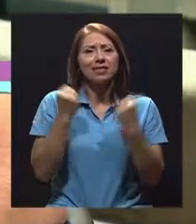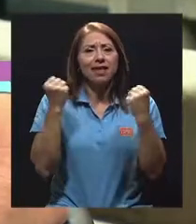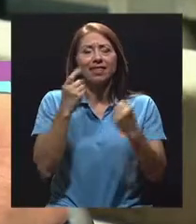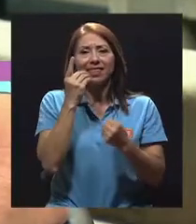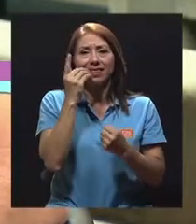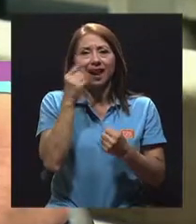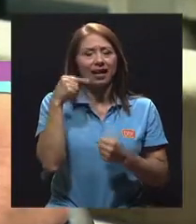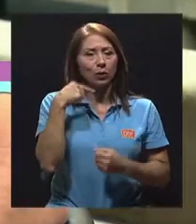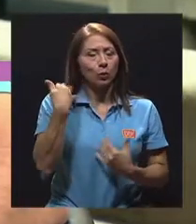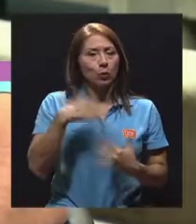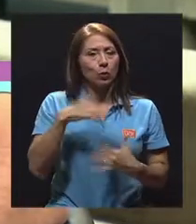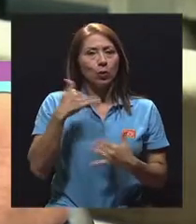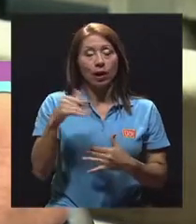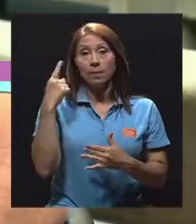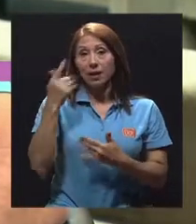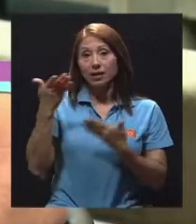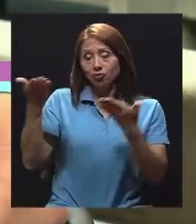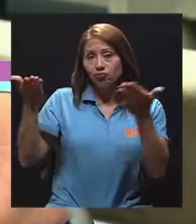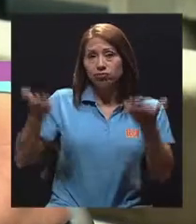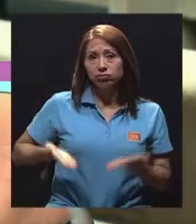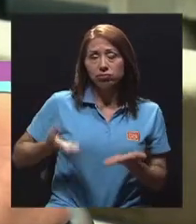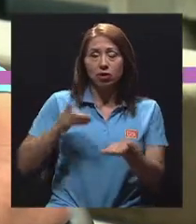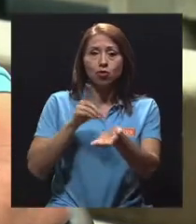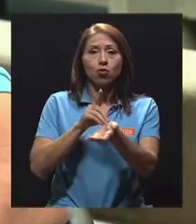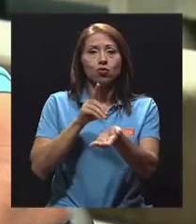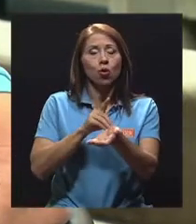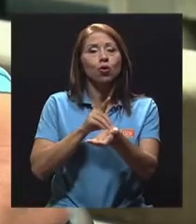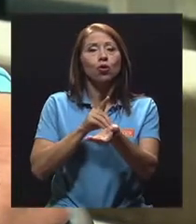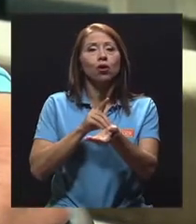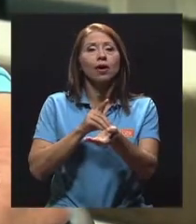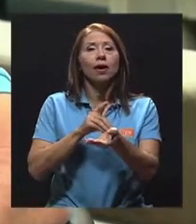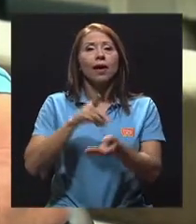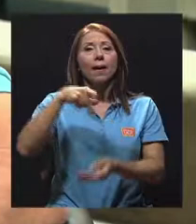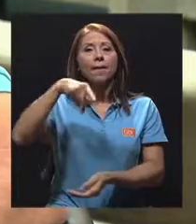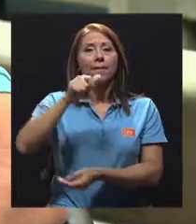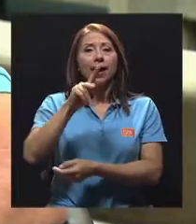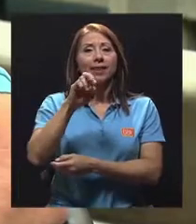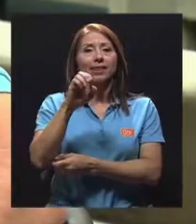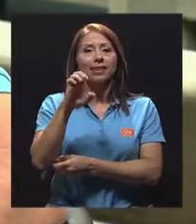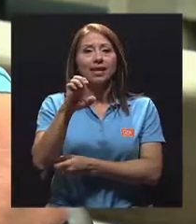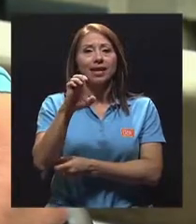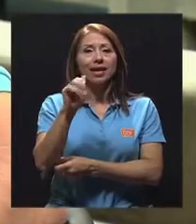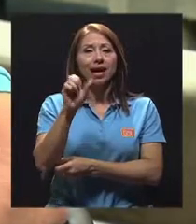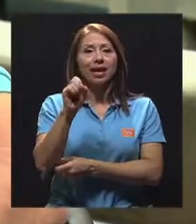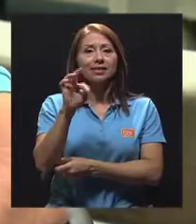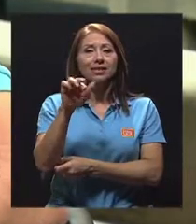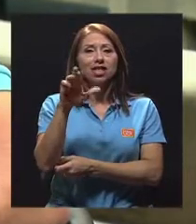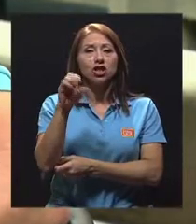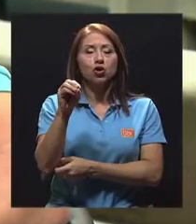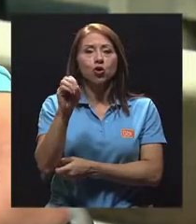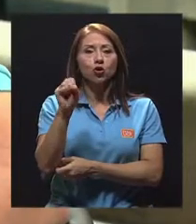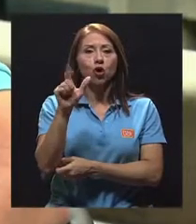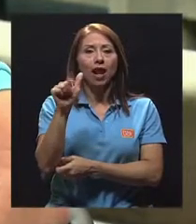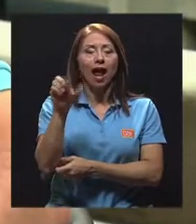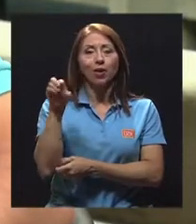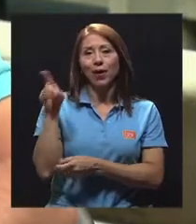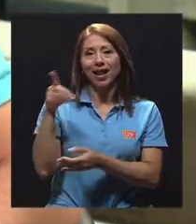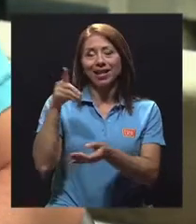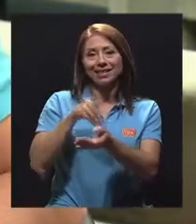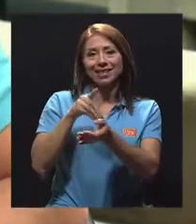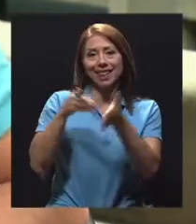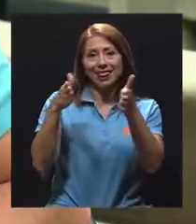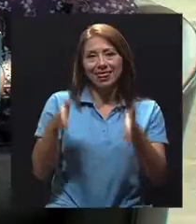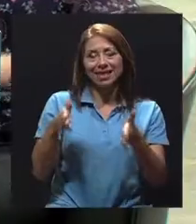dental, para lo cual contamos con la grata presencia del doctor Patrick Castillo Solano, quien es